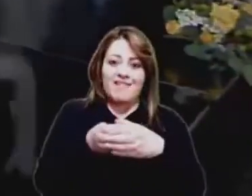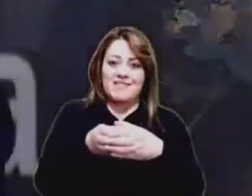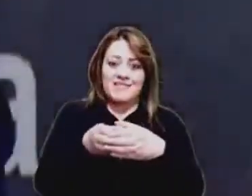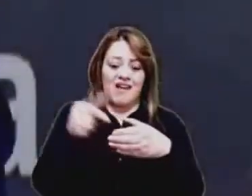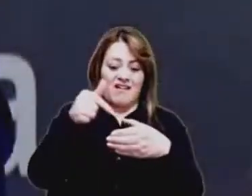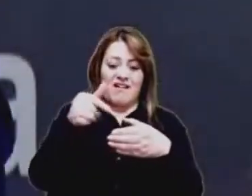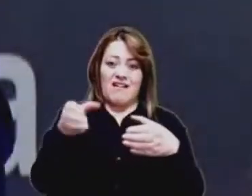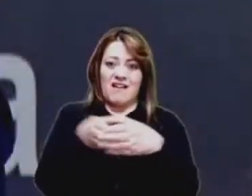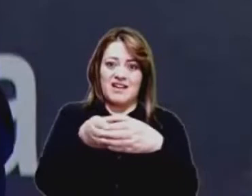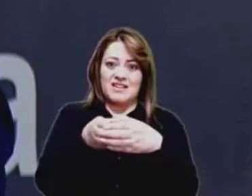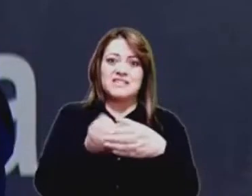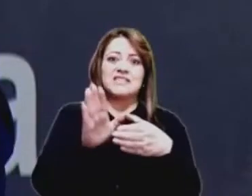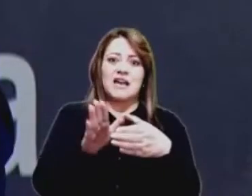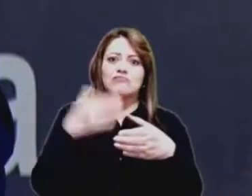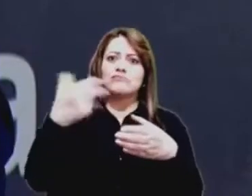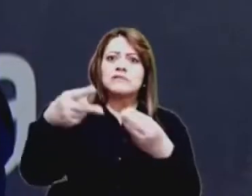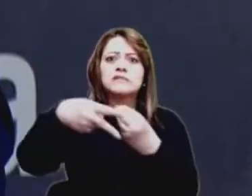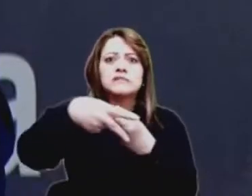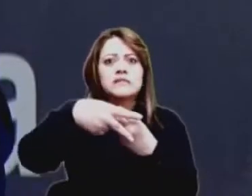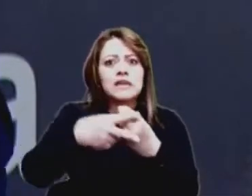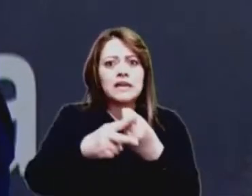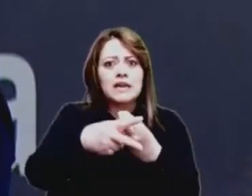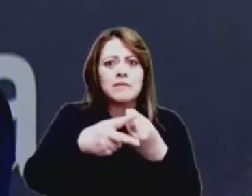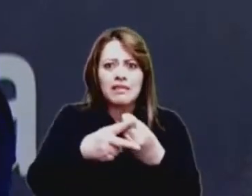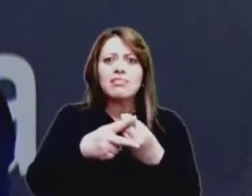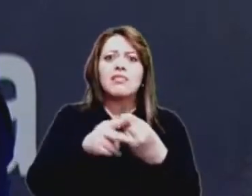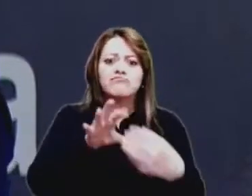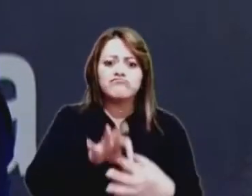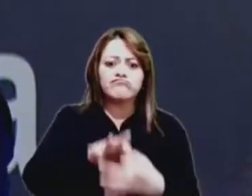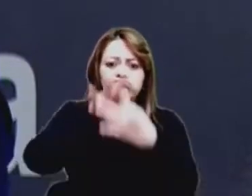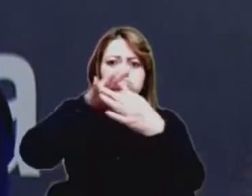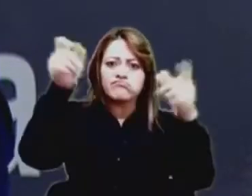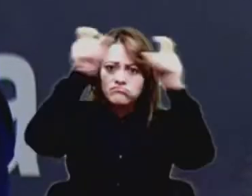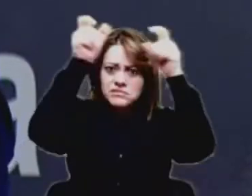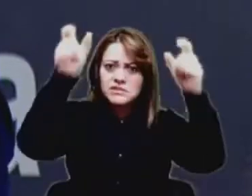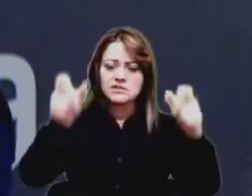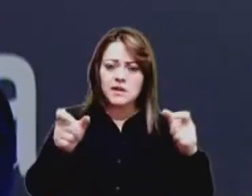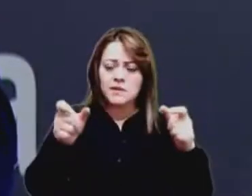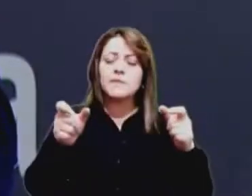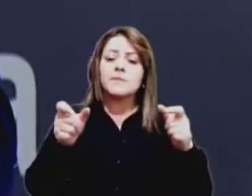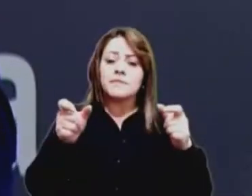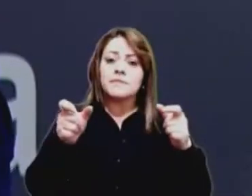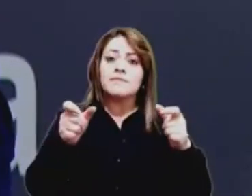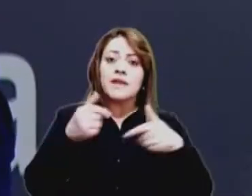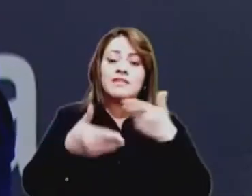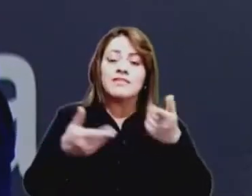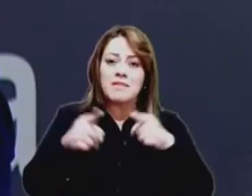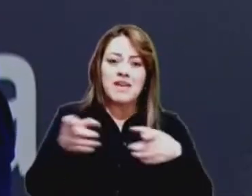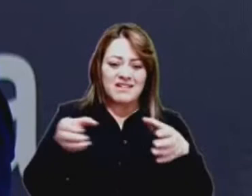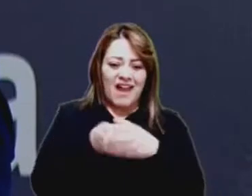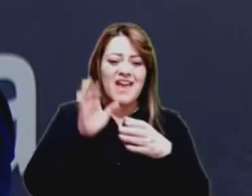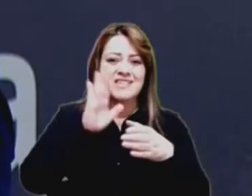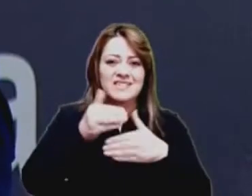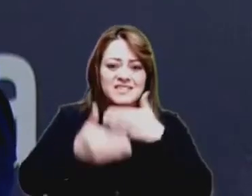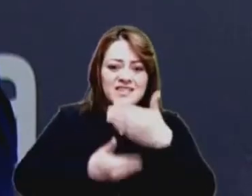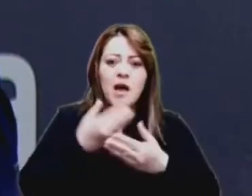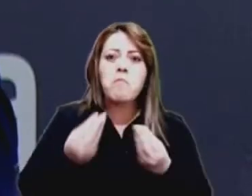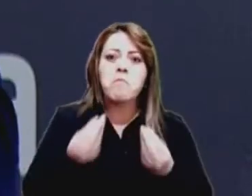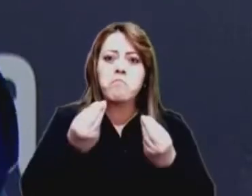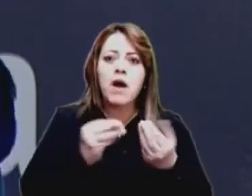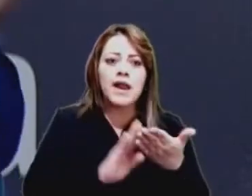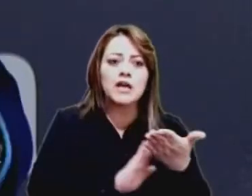herramienta que le dan al estado y que le dan principalmente pues a la agencia para tratar de